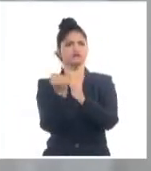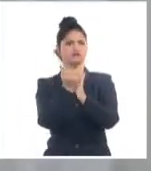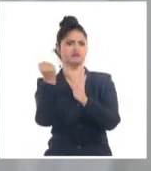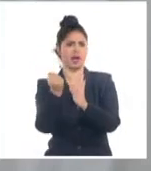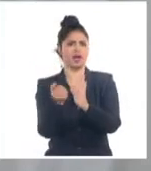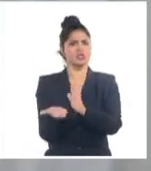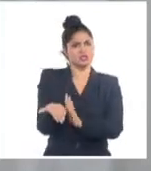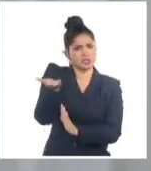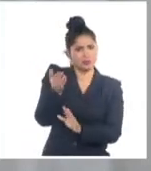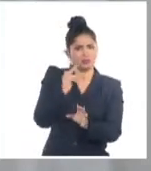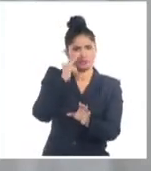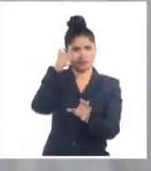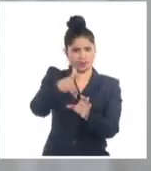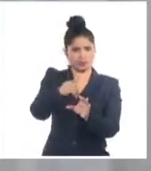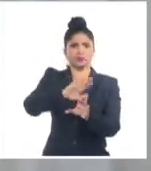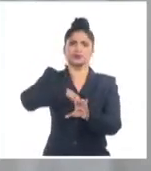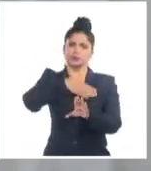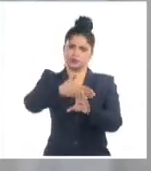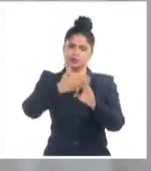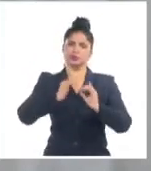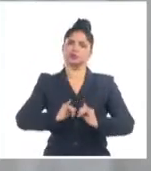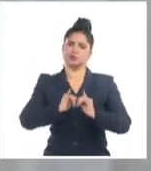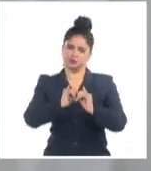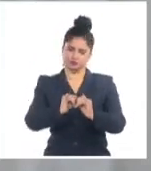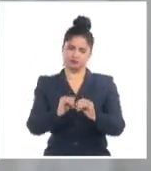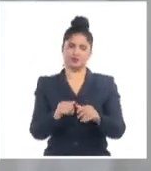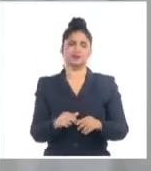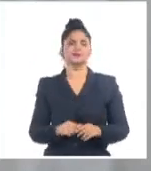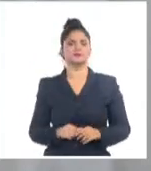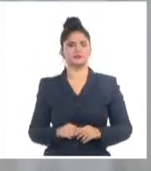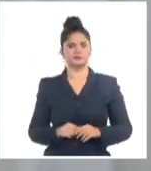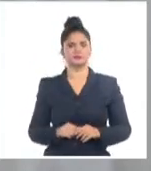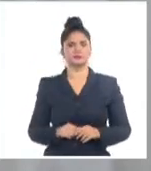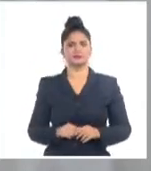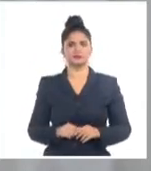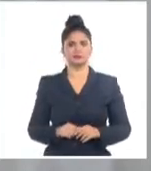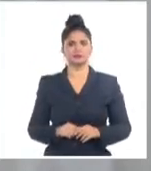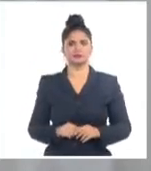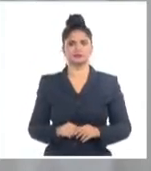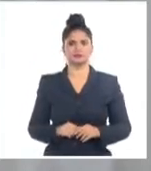creadas para implementar la proyección del gobierno vinculada con la actualización de los precios de los combustibles.